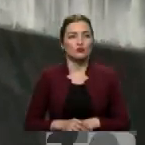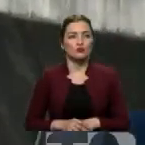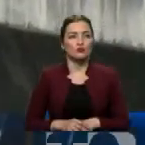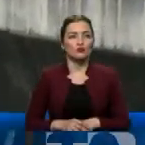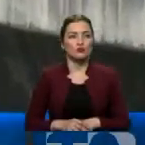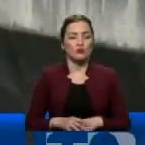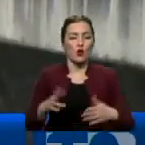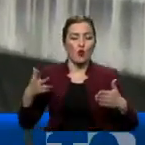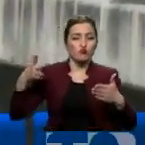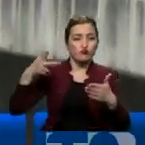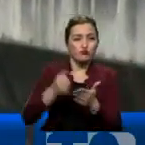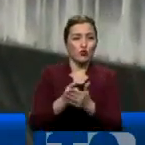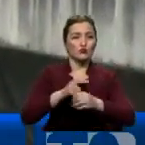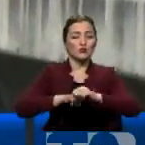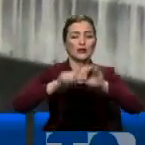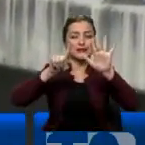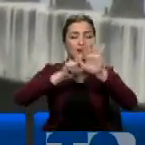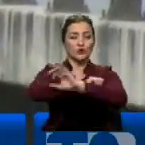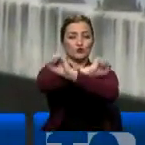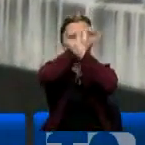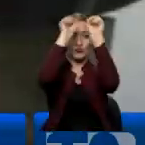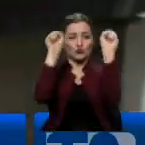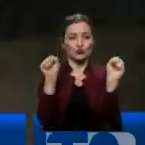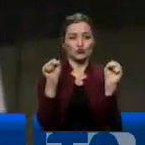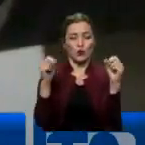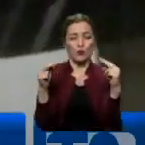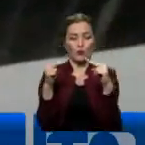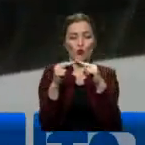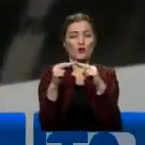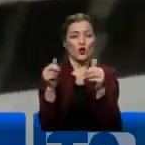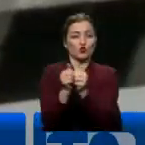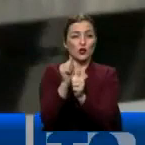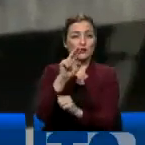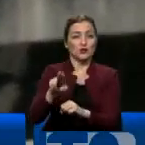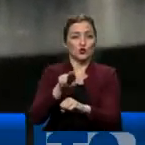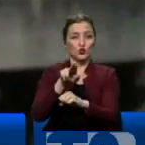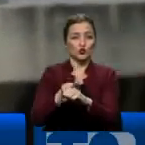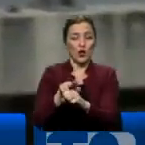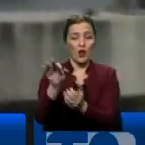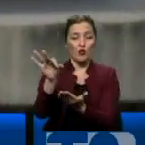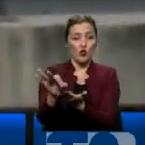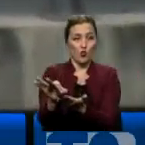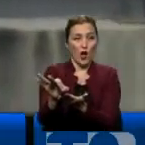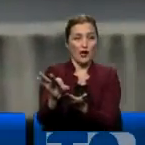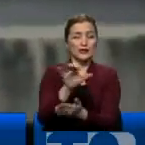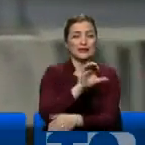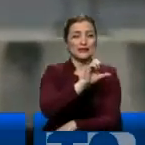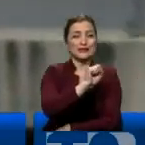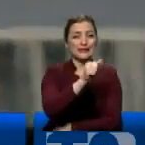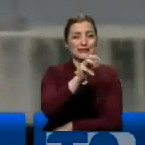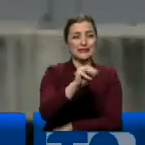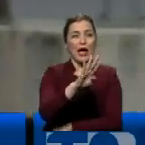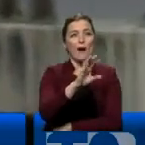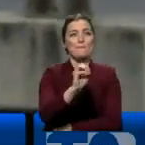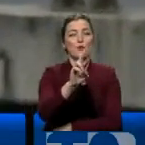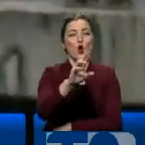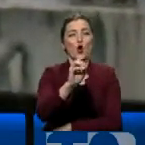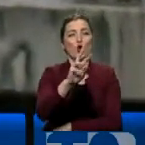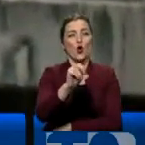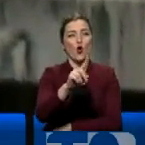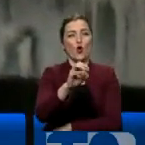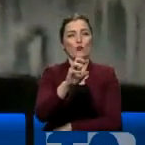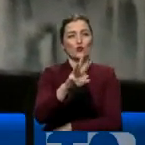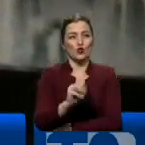El accidente se registró pasada las 6 de la mañana en el puente La Unidad Nacional sentido Durán San Borondón. Según las primeras investigaciones,